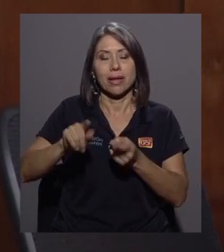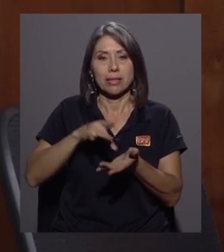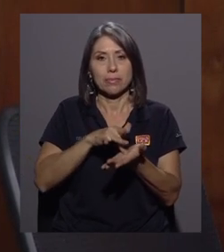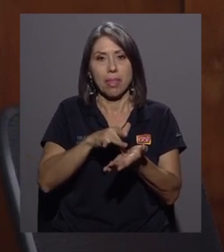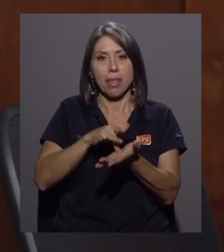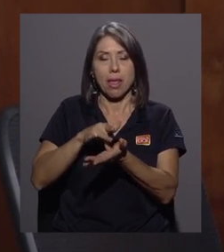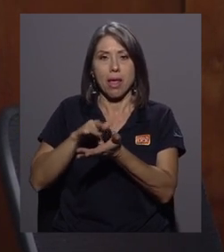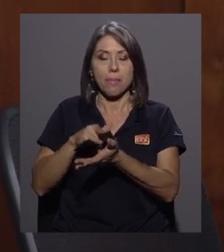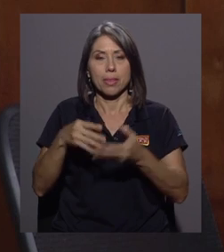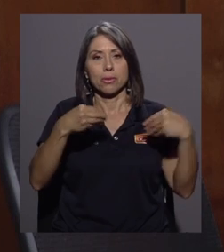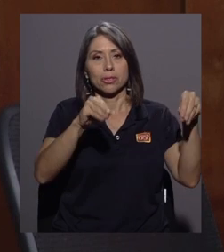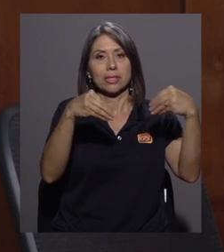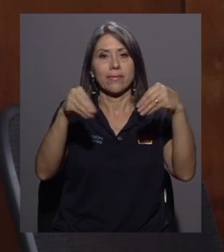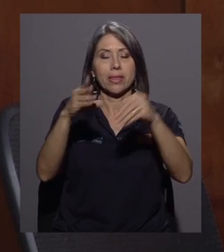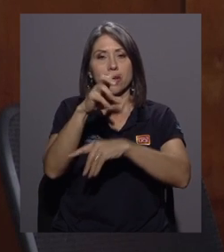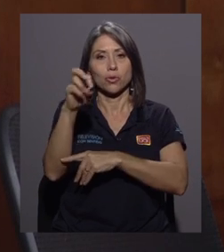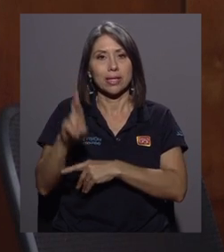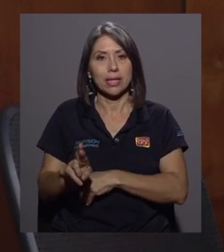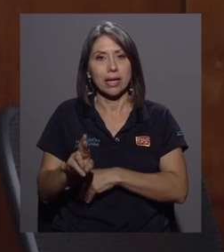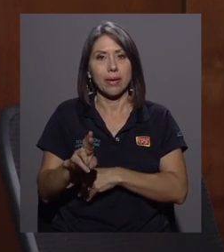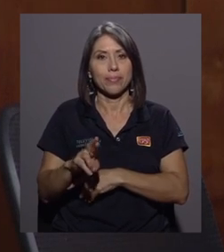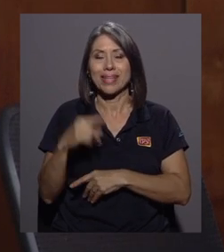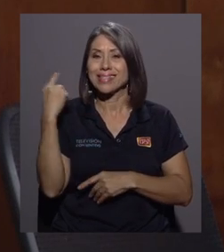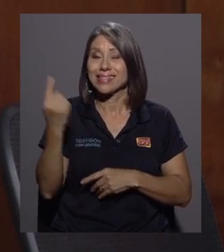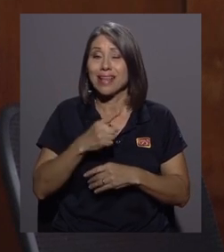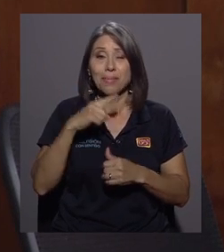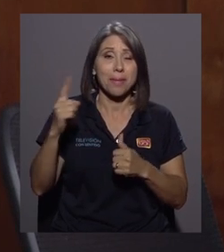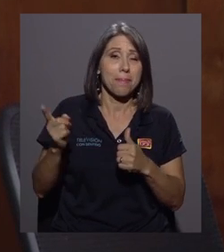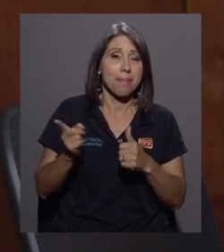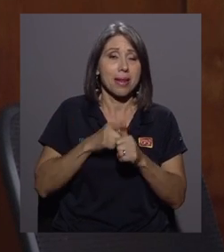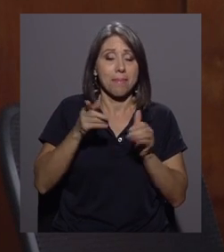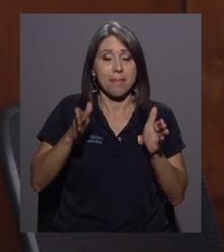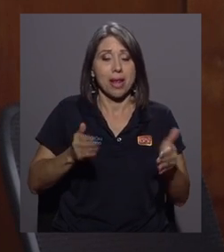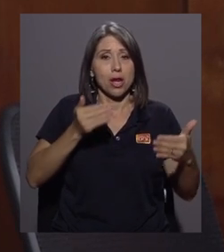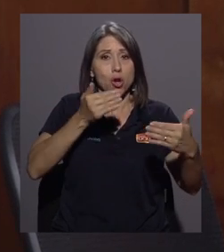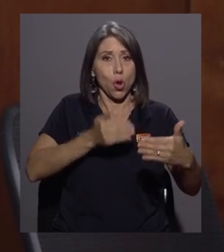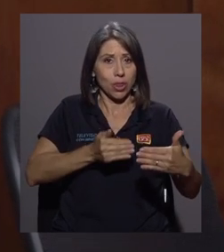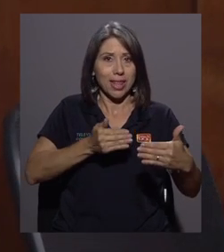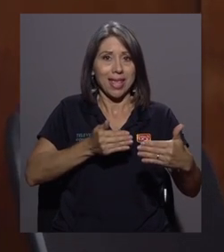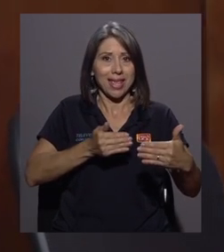país. Todo primer lote, antes de su